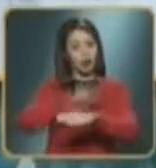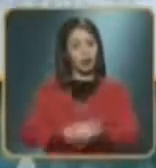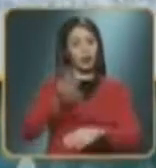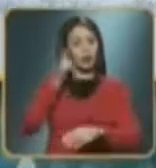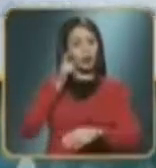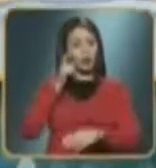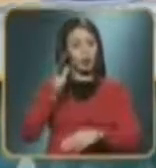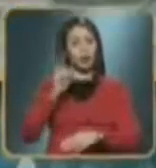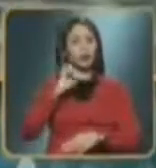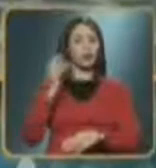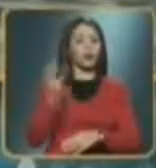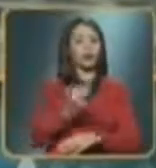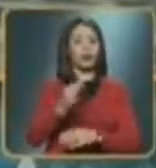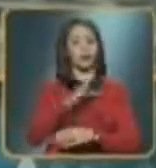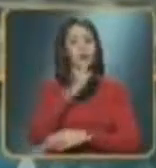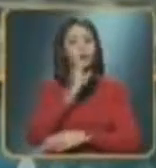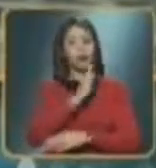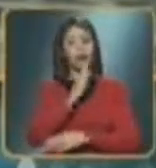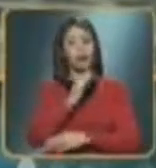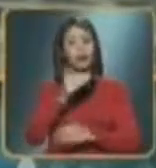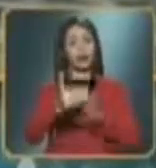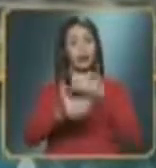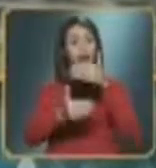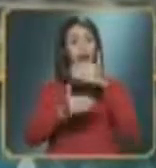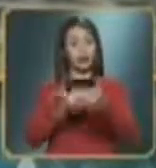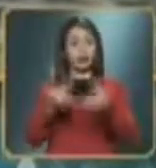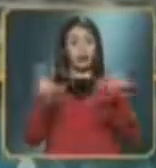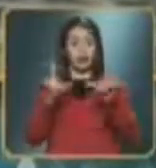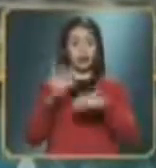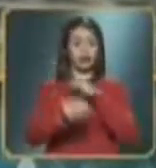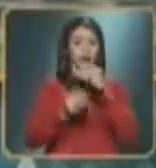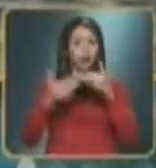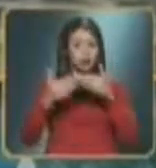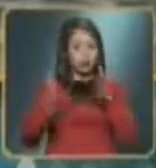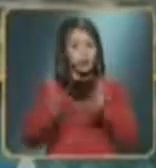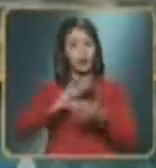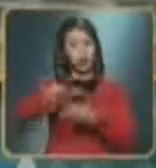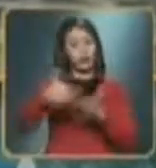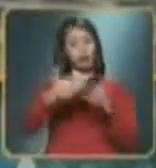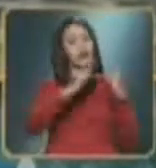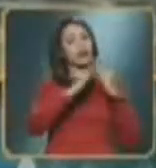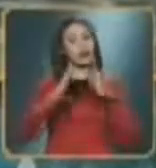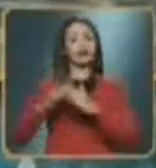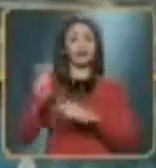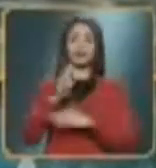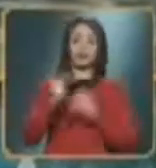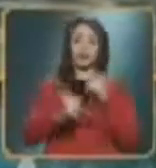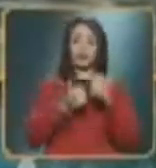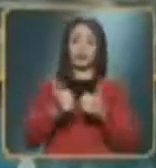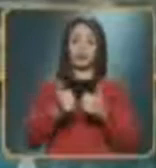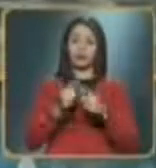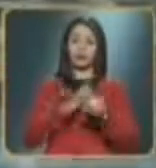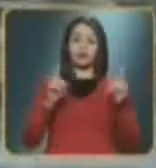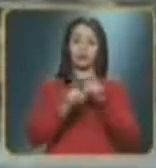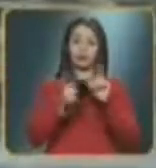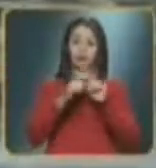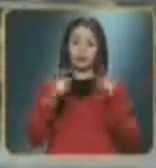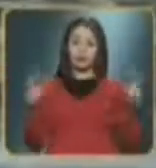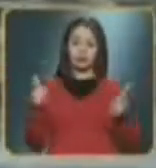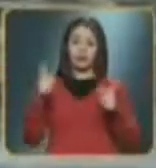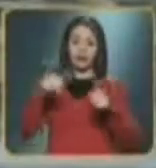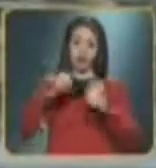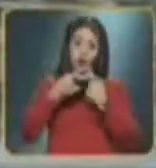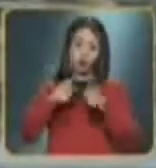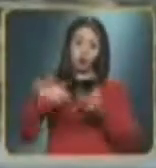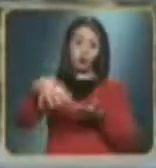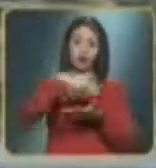Vargas guatire y barinas el siguiente paso para que la televisión digital abierta llegue a todos los hogares venezolanos es su ampliación de cobertura en